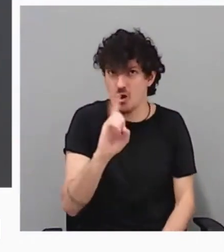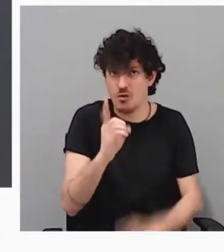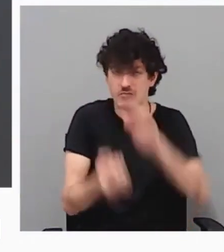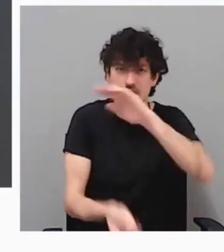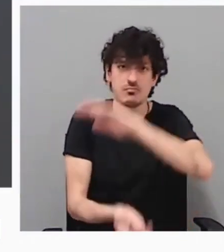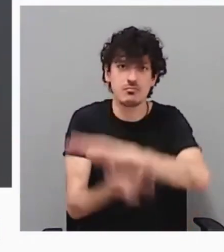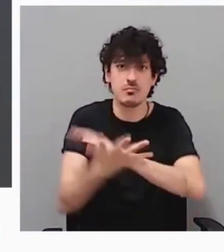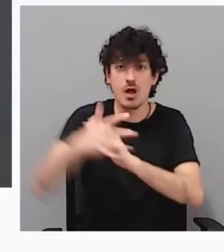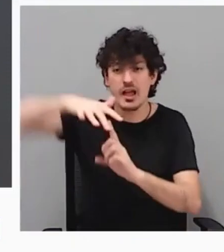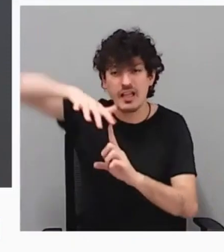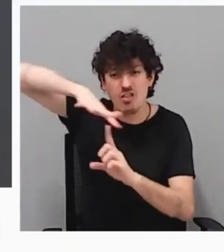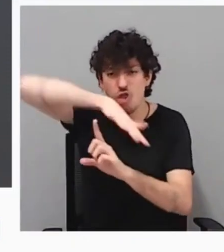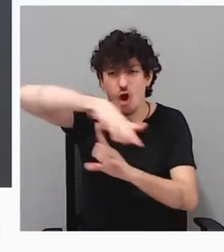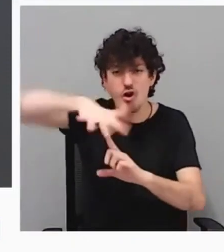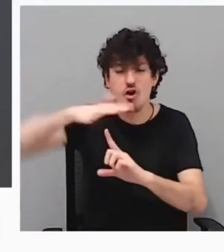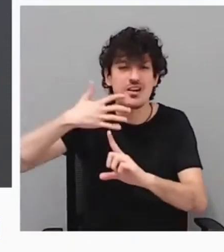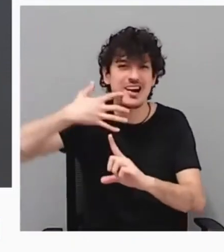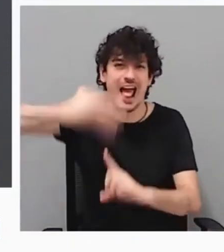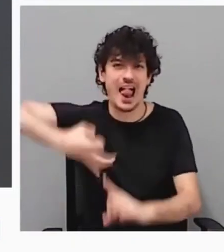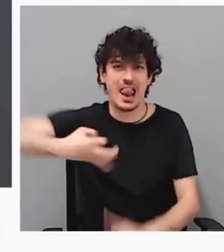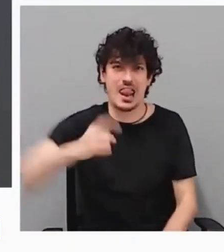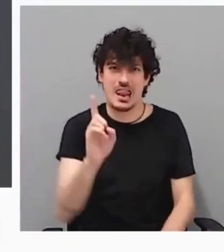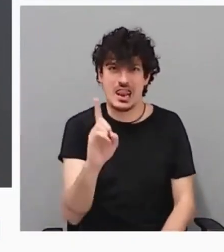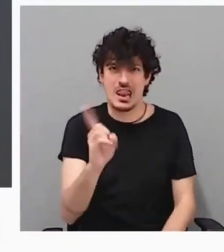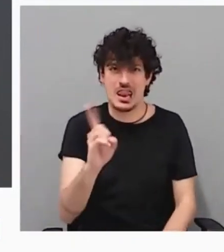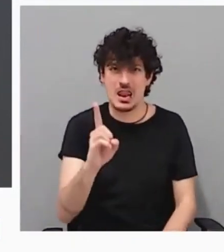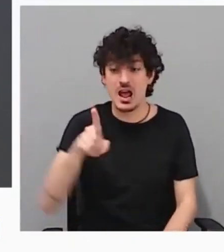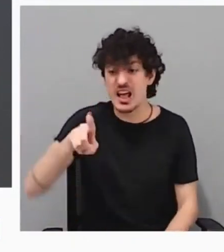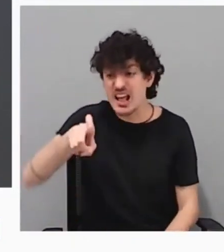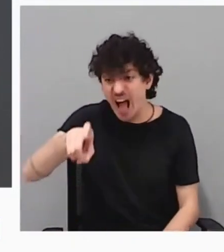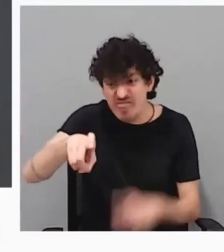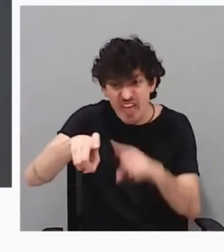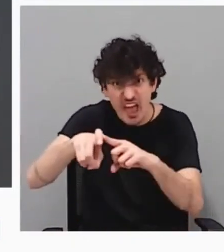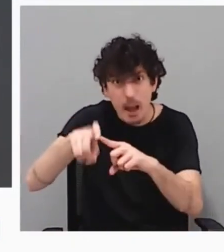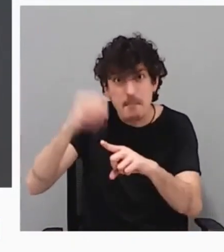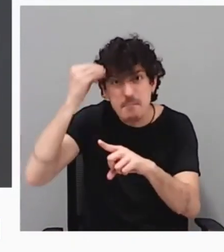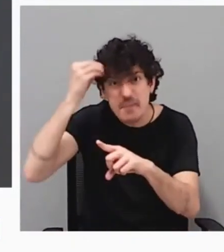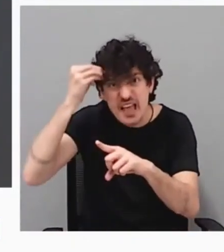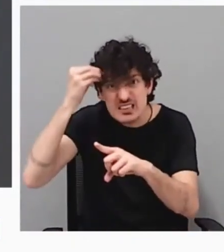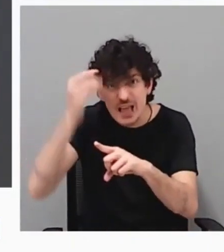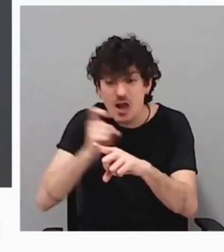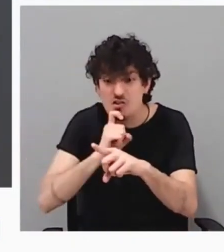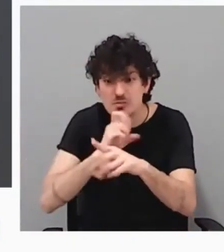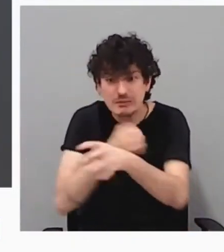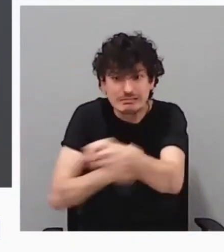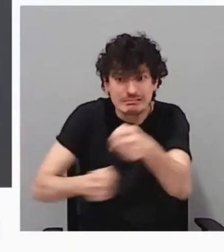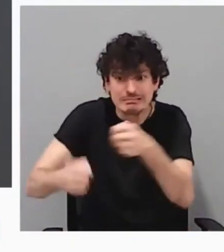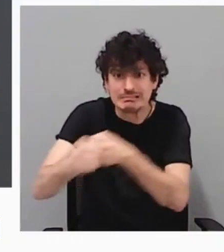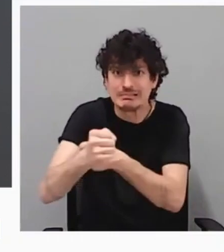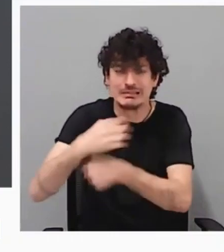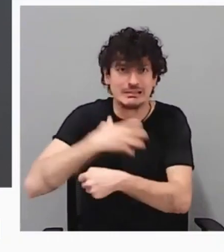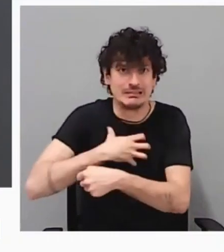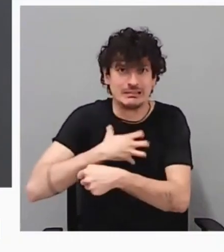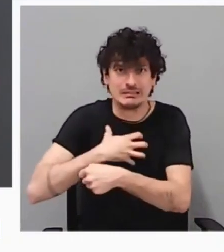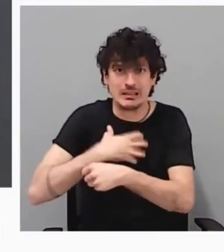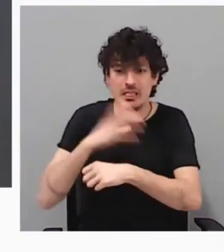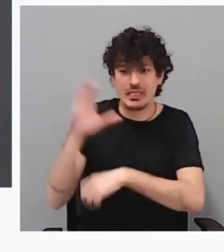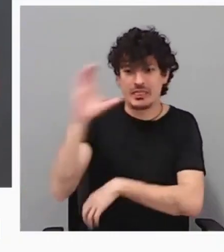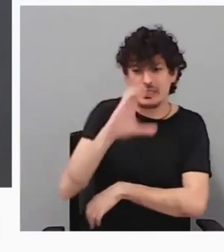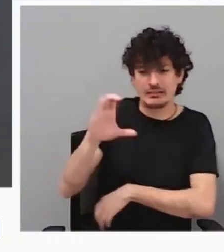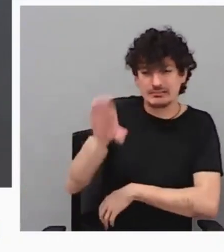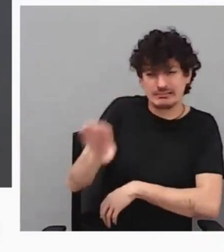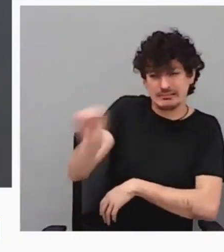como un entorno real. No entendemos cómo piensa un cáncer, los físicos pensamos que hay que entenderlo en términos